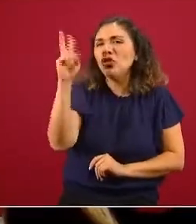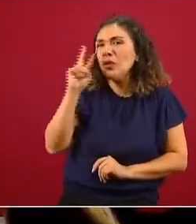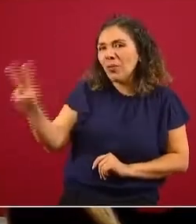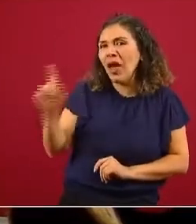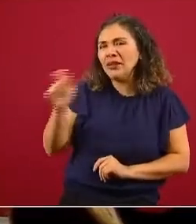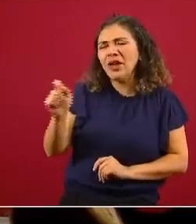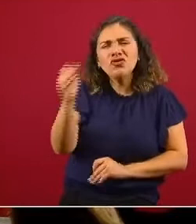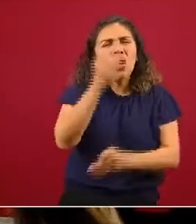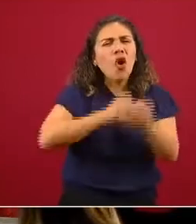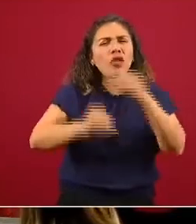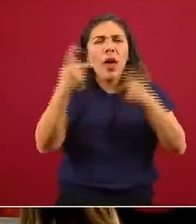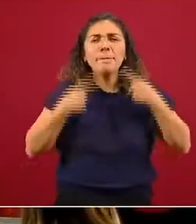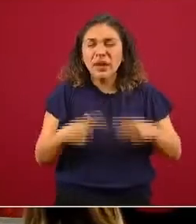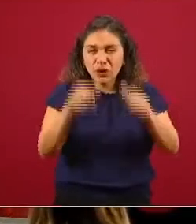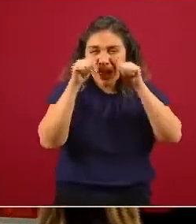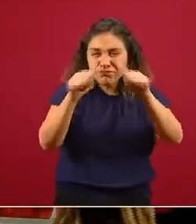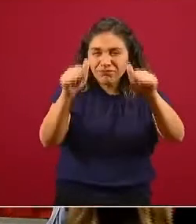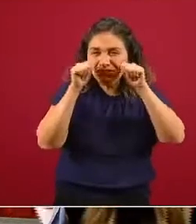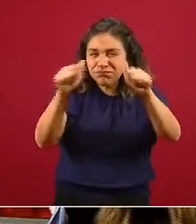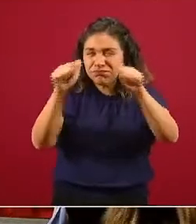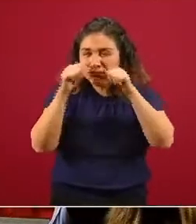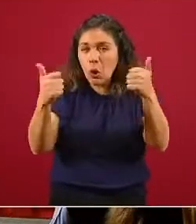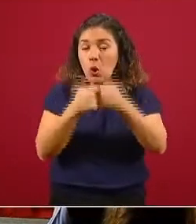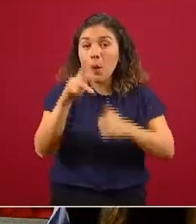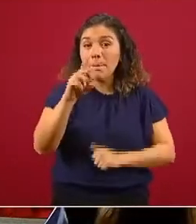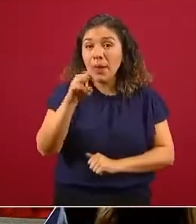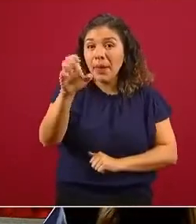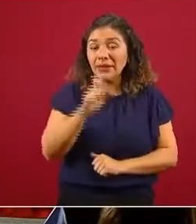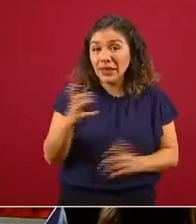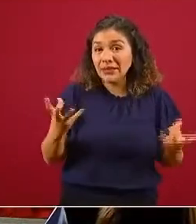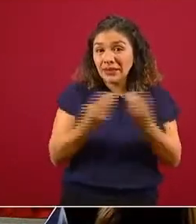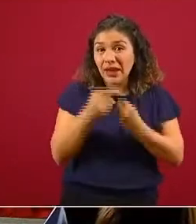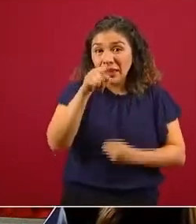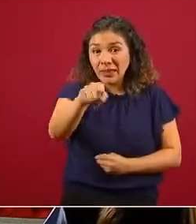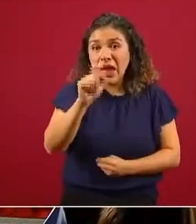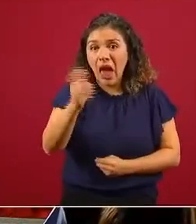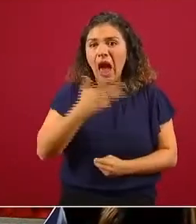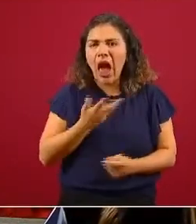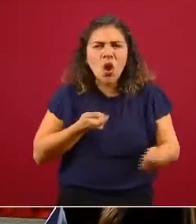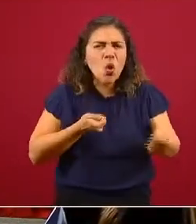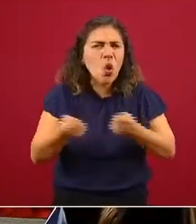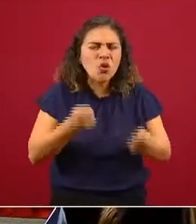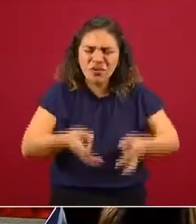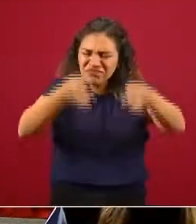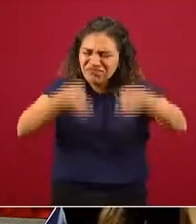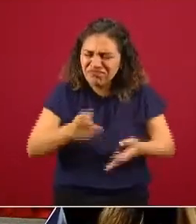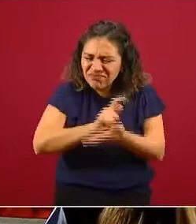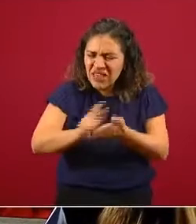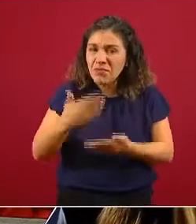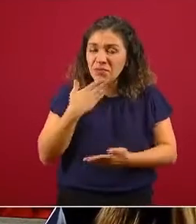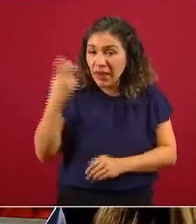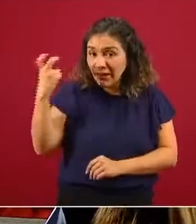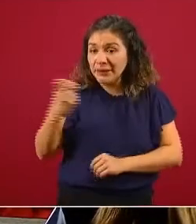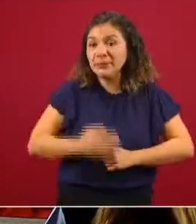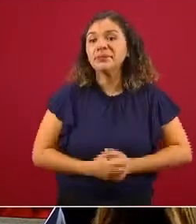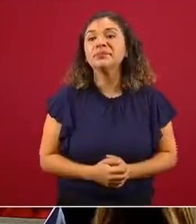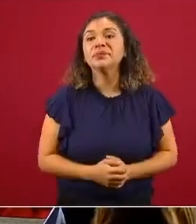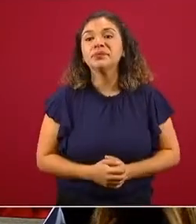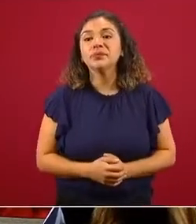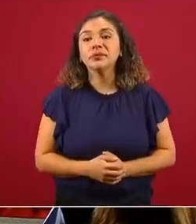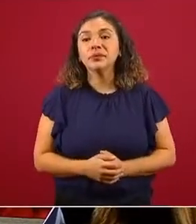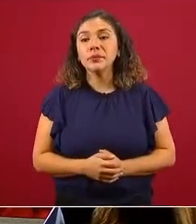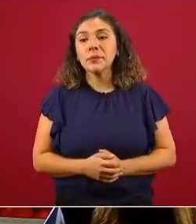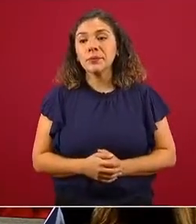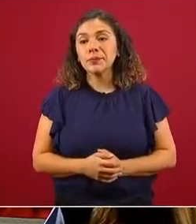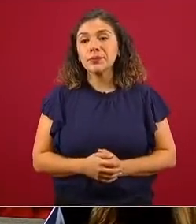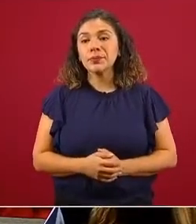de todo paciente atendido por Pemex más cerca de ti. Tenemos un control estricto de esto. La que sigue, por favor.